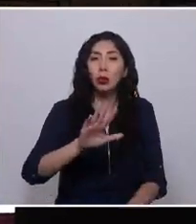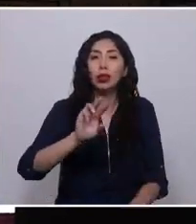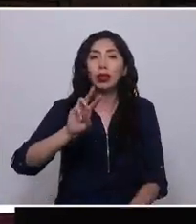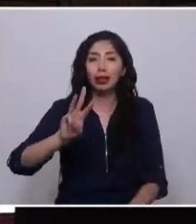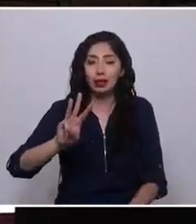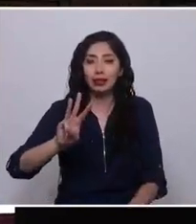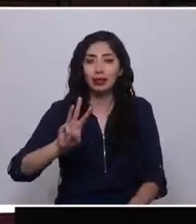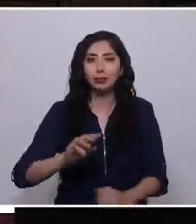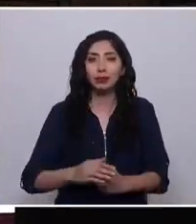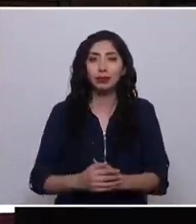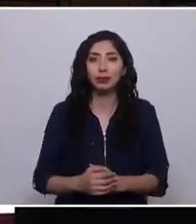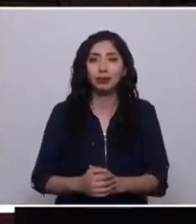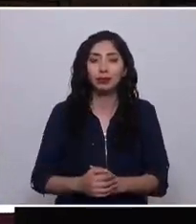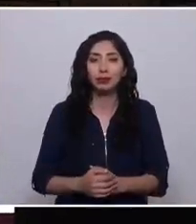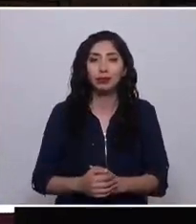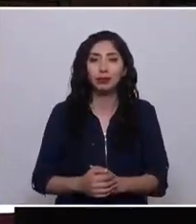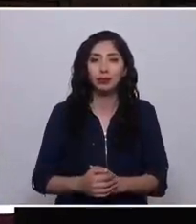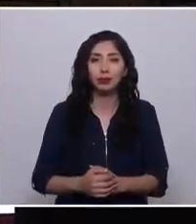53.